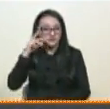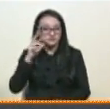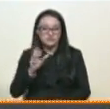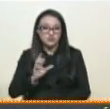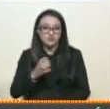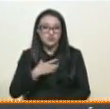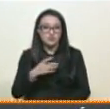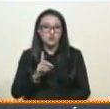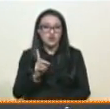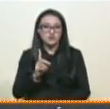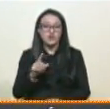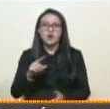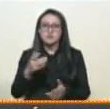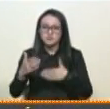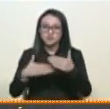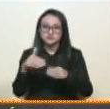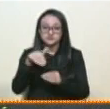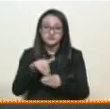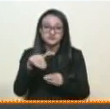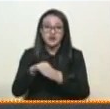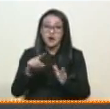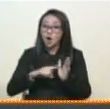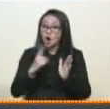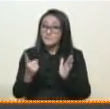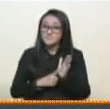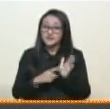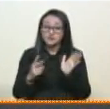proceso es completamente, bueno,